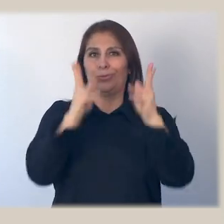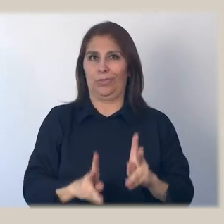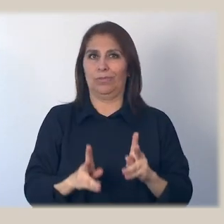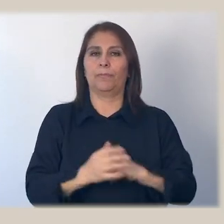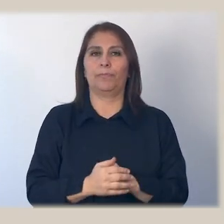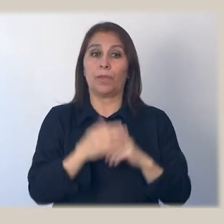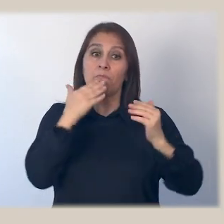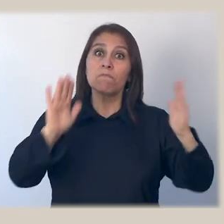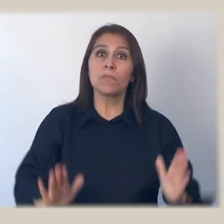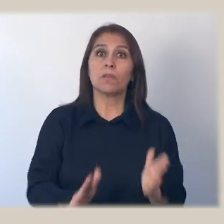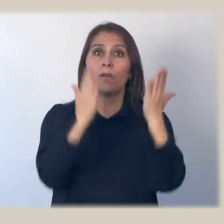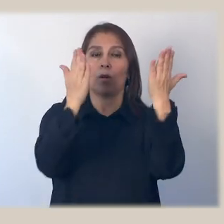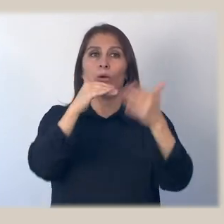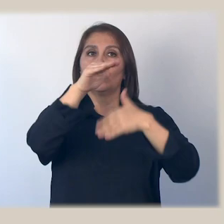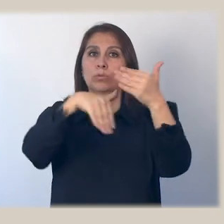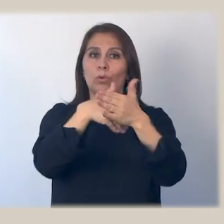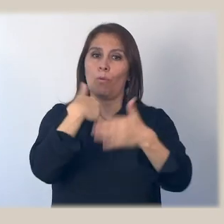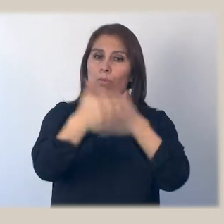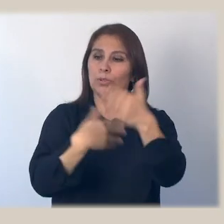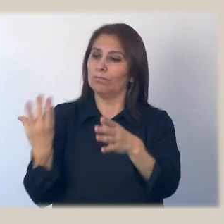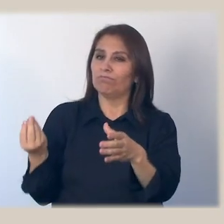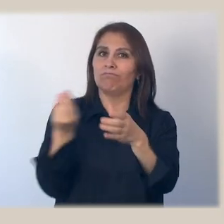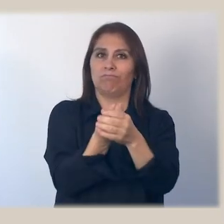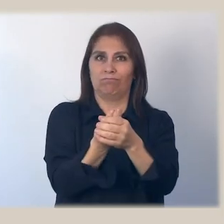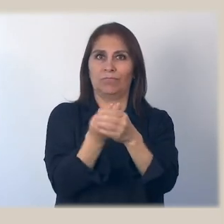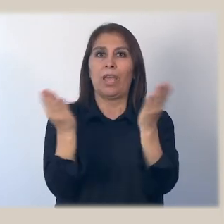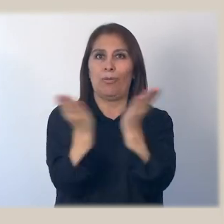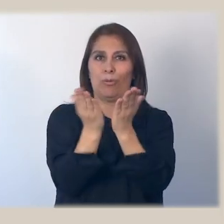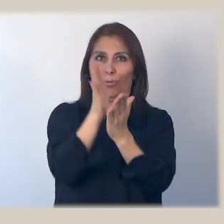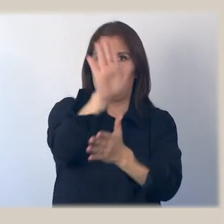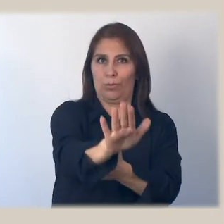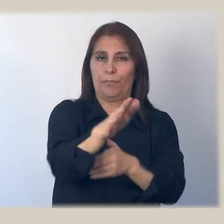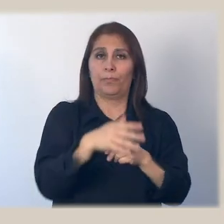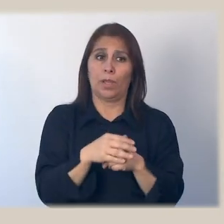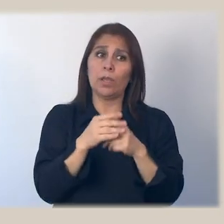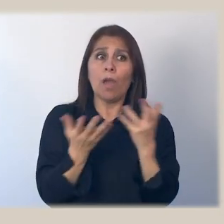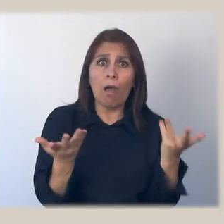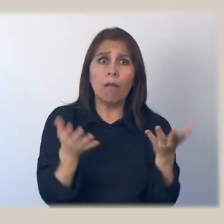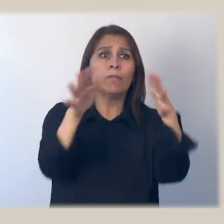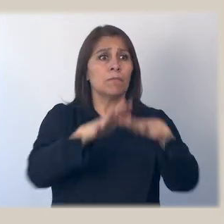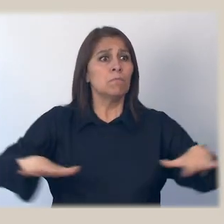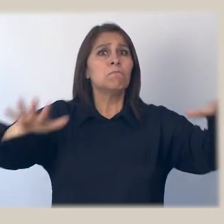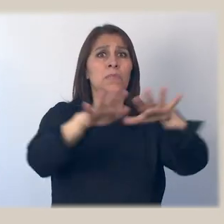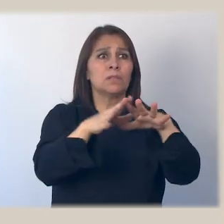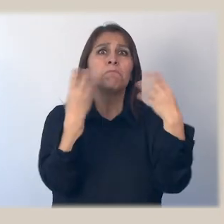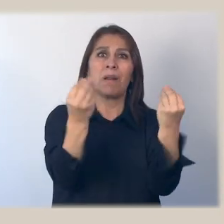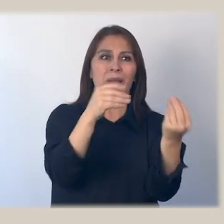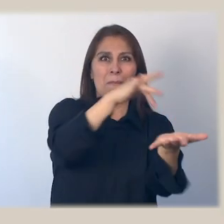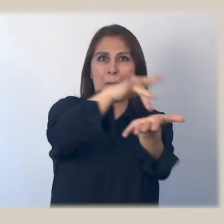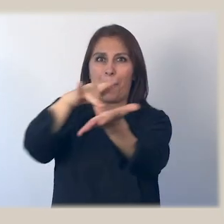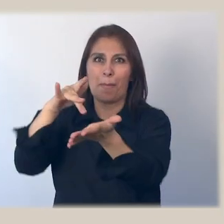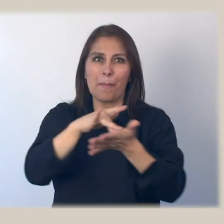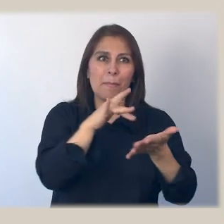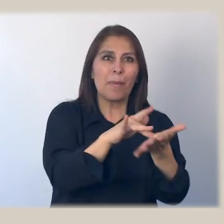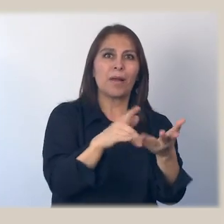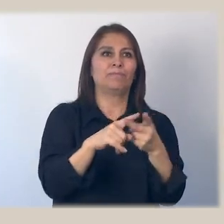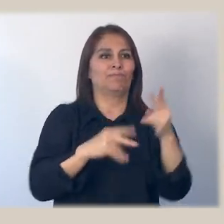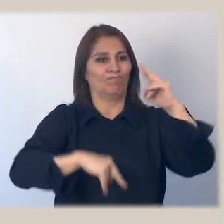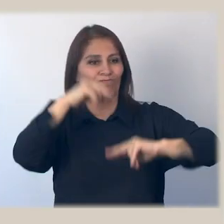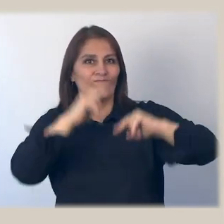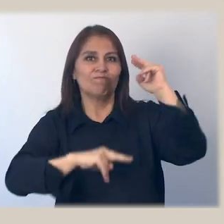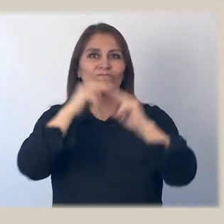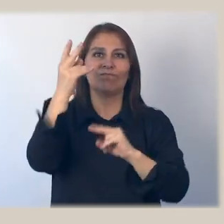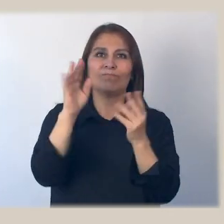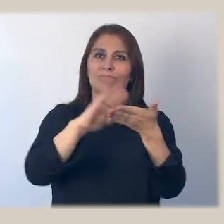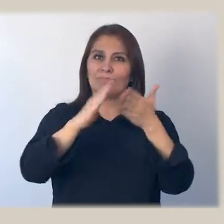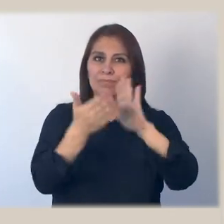estudiantes. Han potenciado los procesos de educación inclusiva y contribuyen en la construcción de ambientes basados en la participación, la construcción